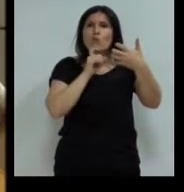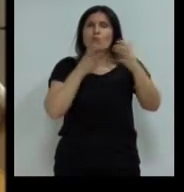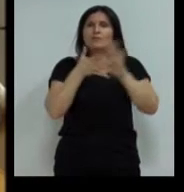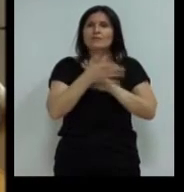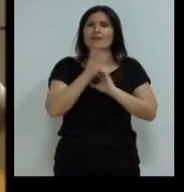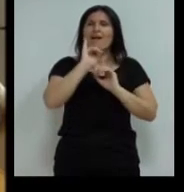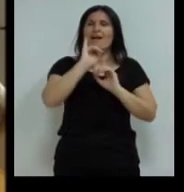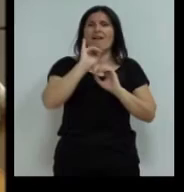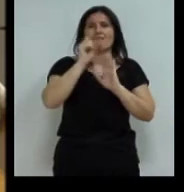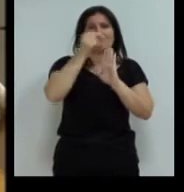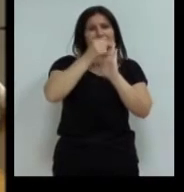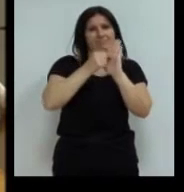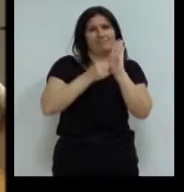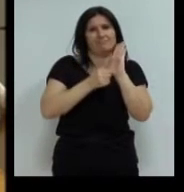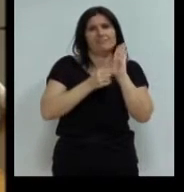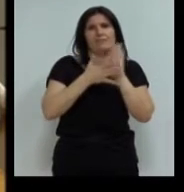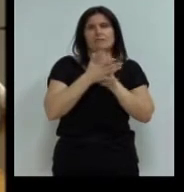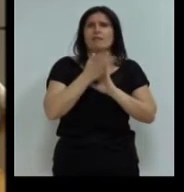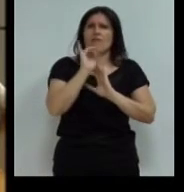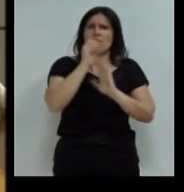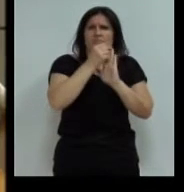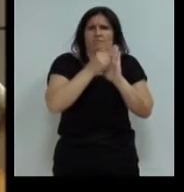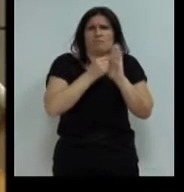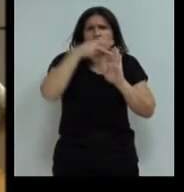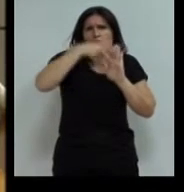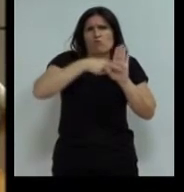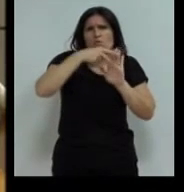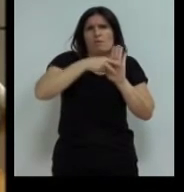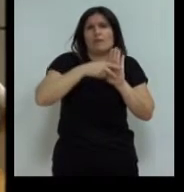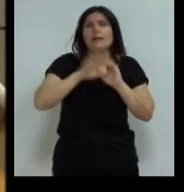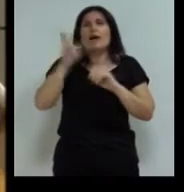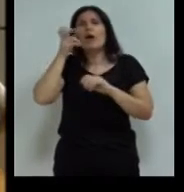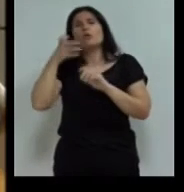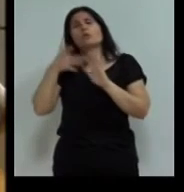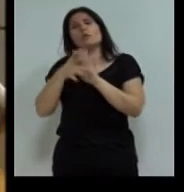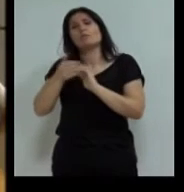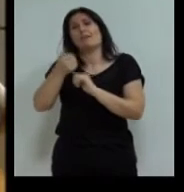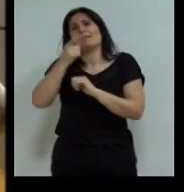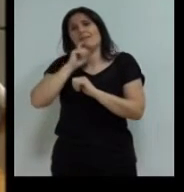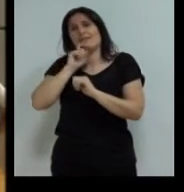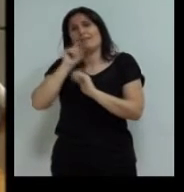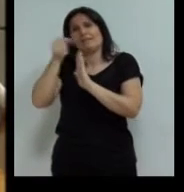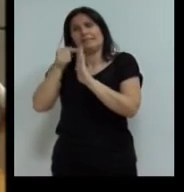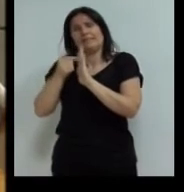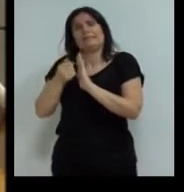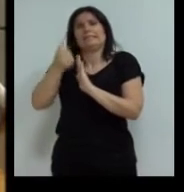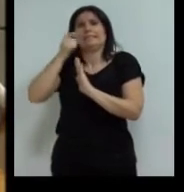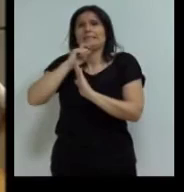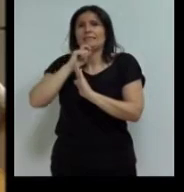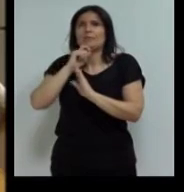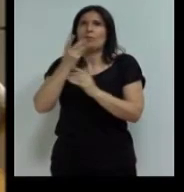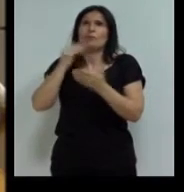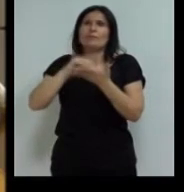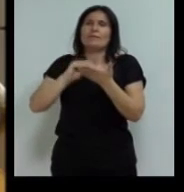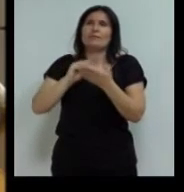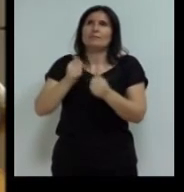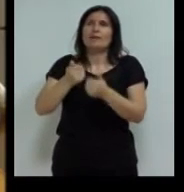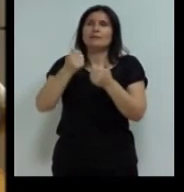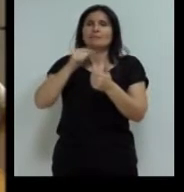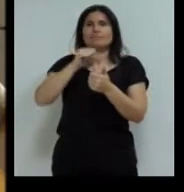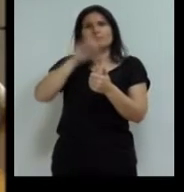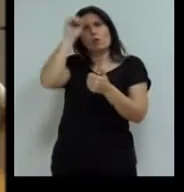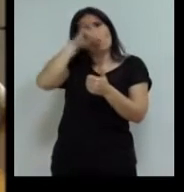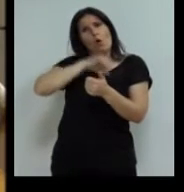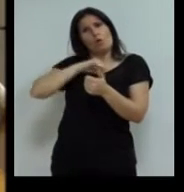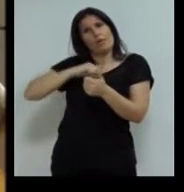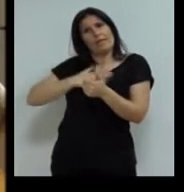que es parametrizable. Es más difícil en la audiodescripción porque entraríamos en el subjetivo de qué es lo que cada uno cree que debería